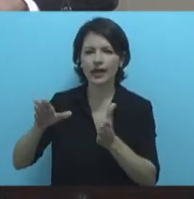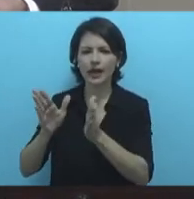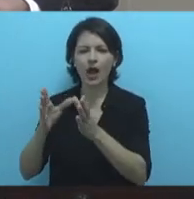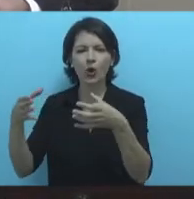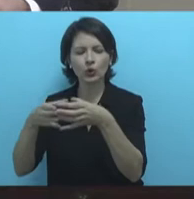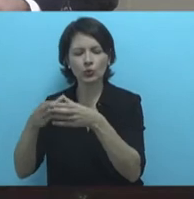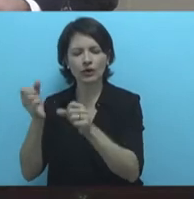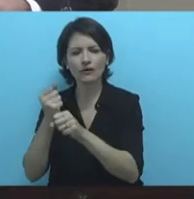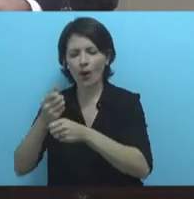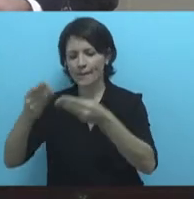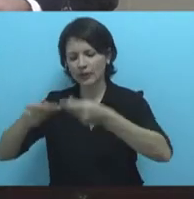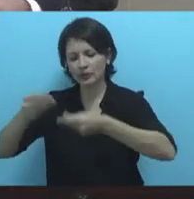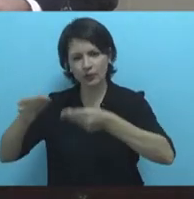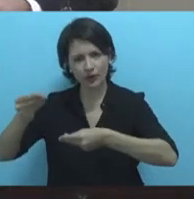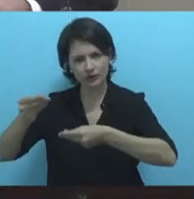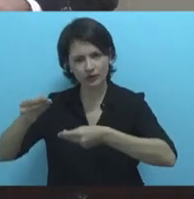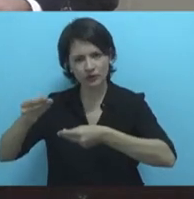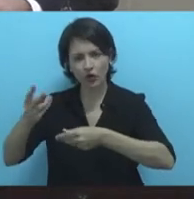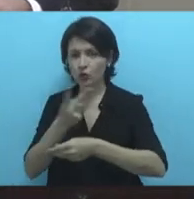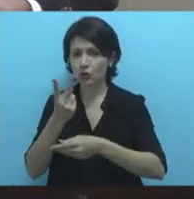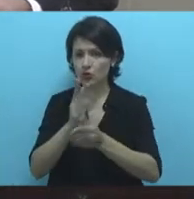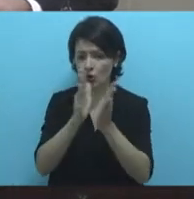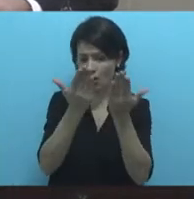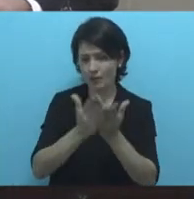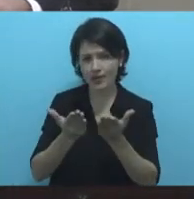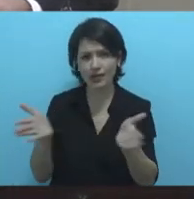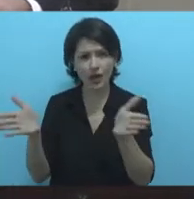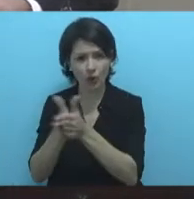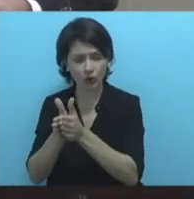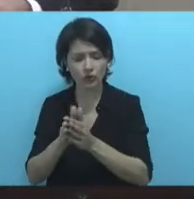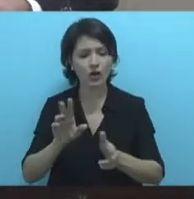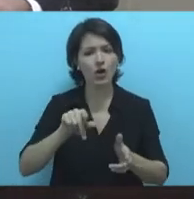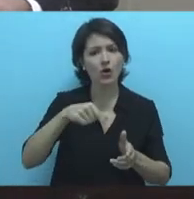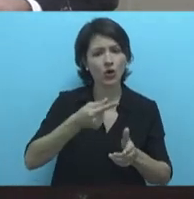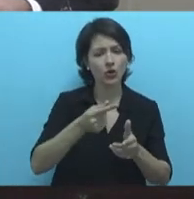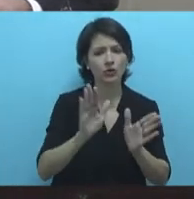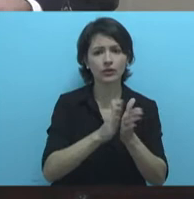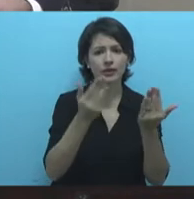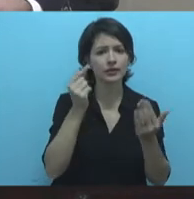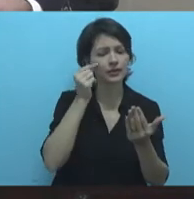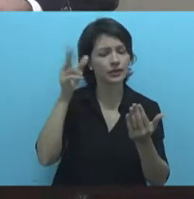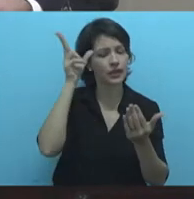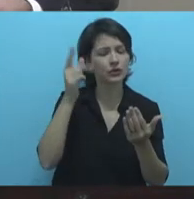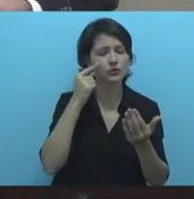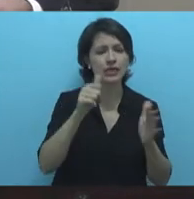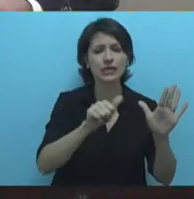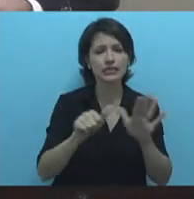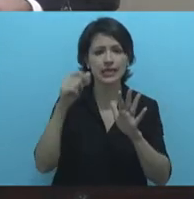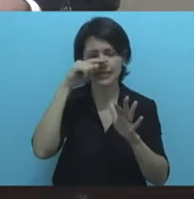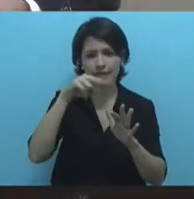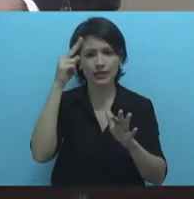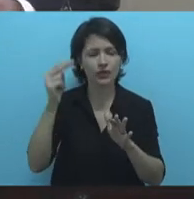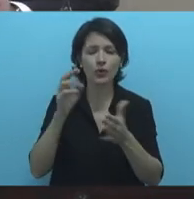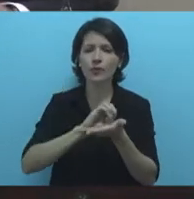hacienda que se traten en conjunto y del diputado óscar martínez el expediente 38 679 que pase